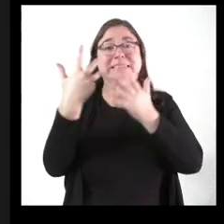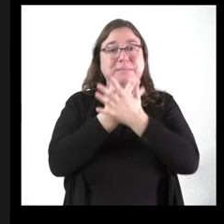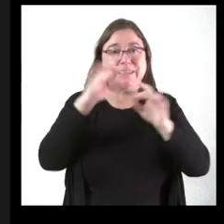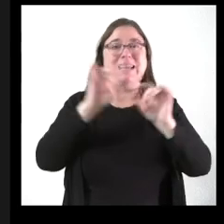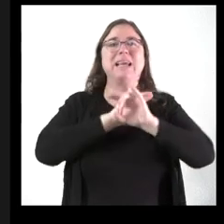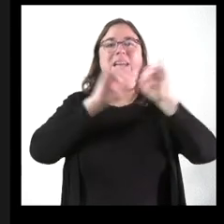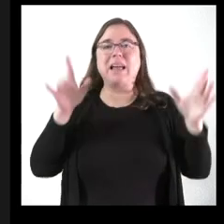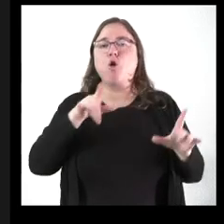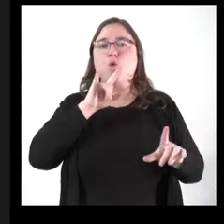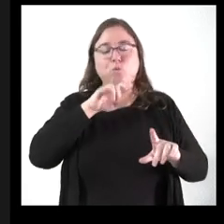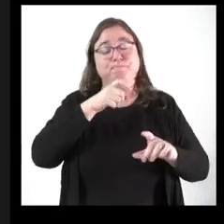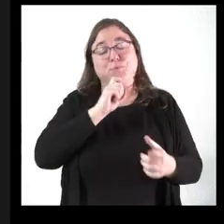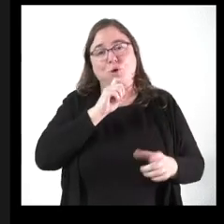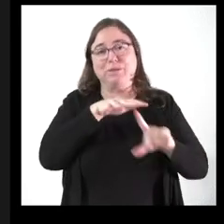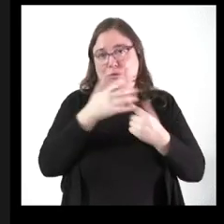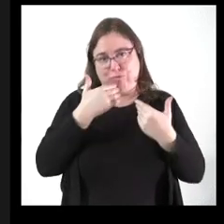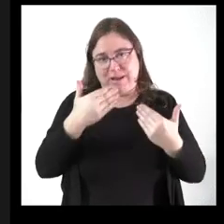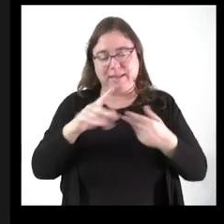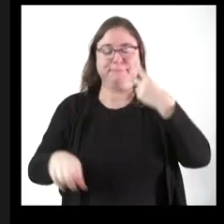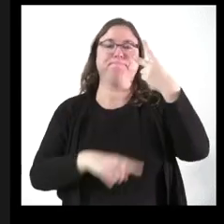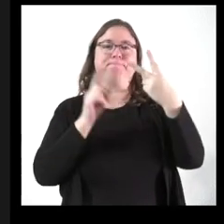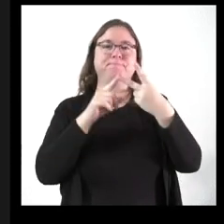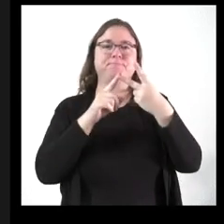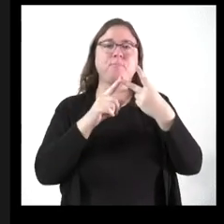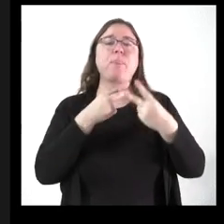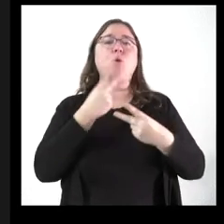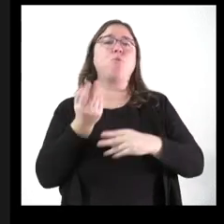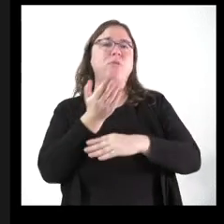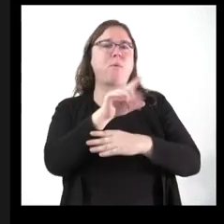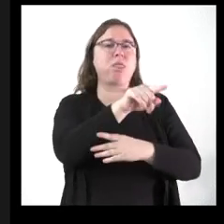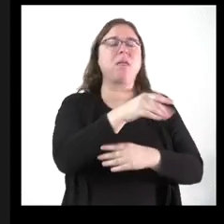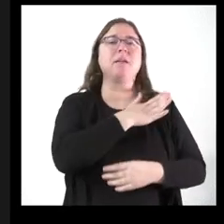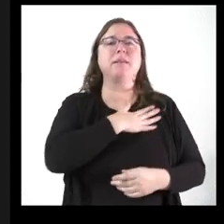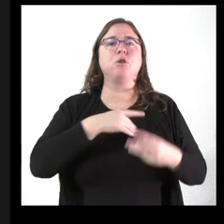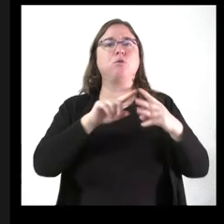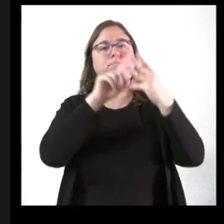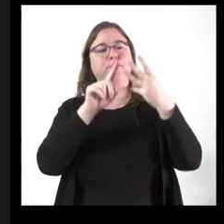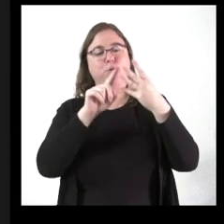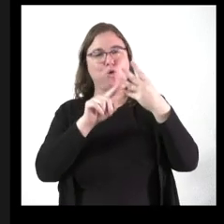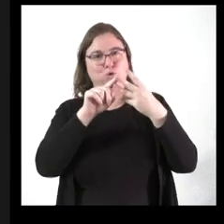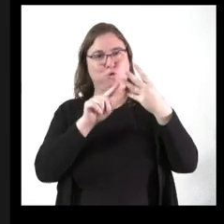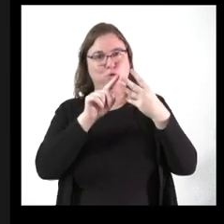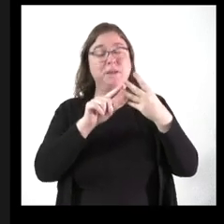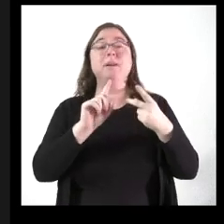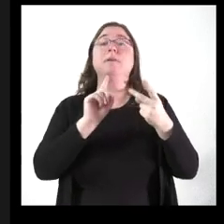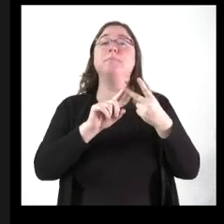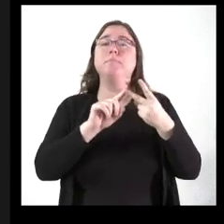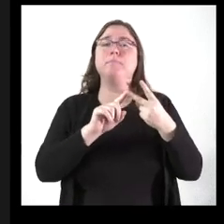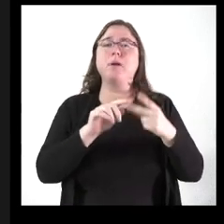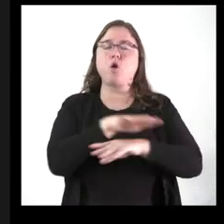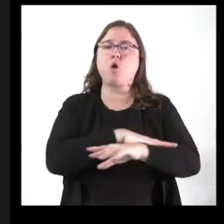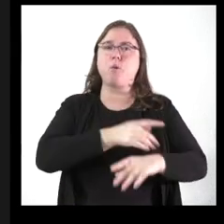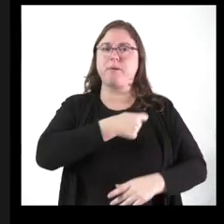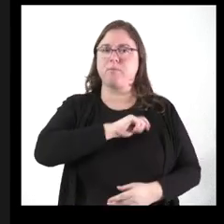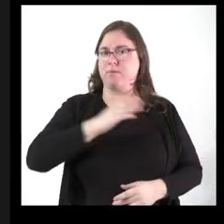le estaría muy agradecido y luego por otra parte al portavoz de la junta tenía dos preguntas la primera tiene que ver el gobierno de España anunció